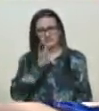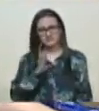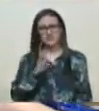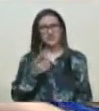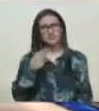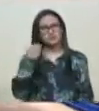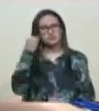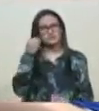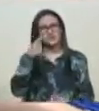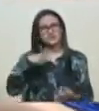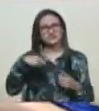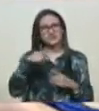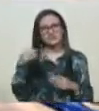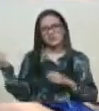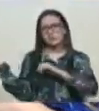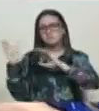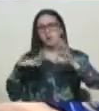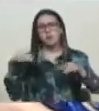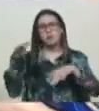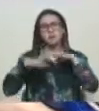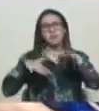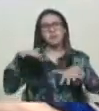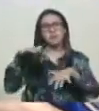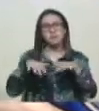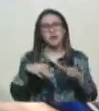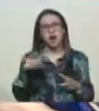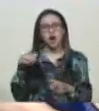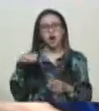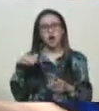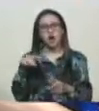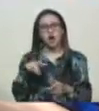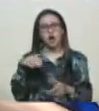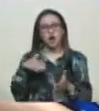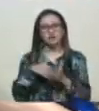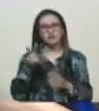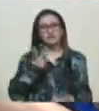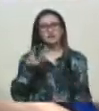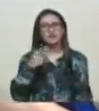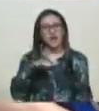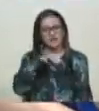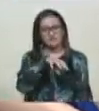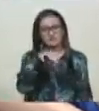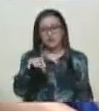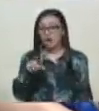eso, es una gran callapa contra Venezuela. Eso nos fortalece, en verdad, porque hay sectores venezolanos que